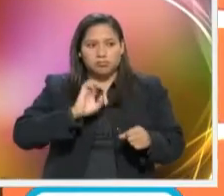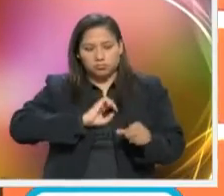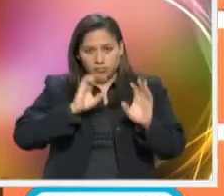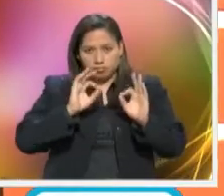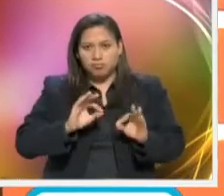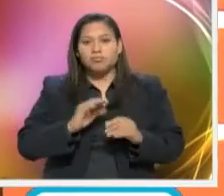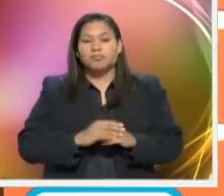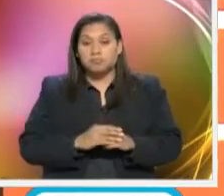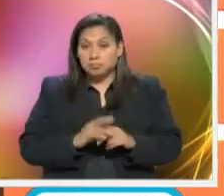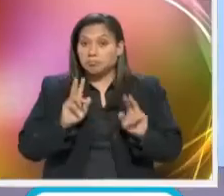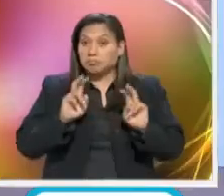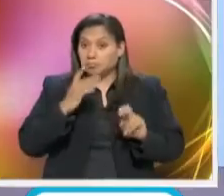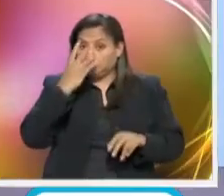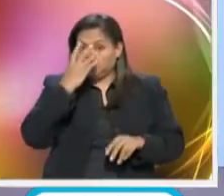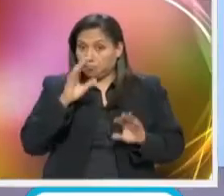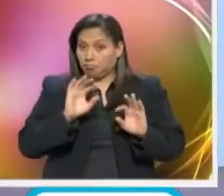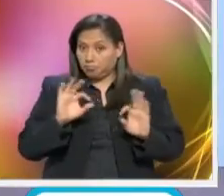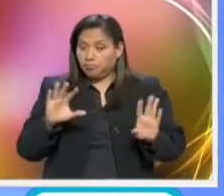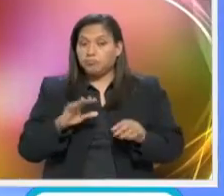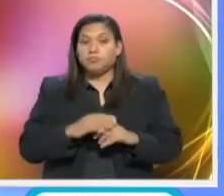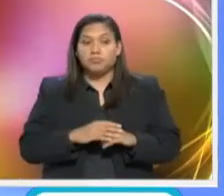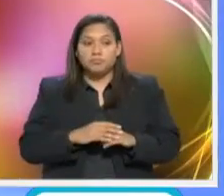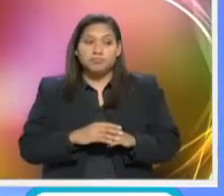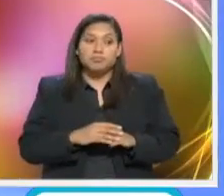entrenamiento. Claro, es un tema delicado y no